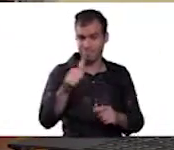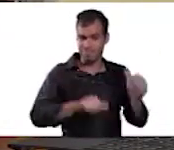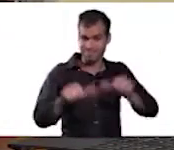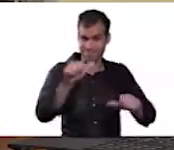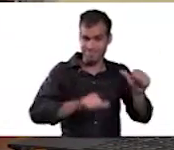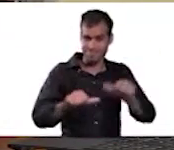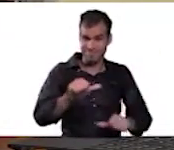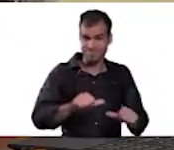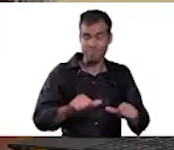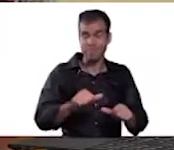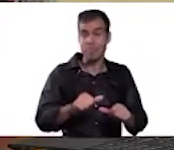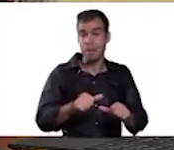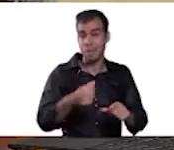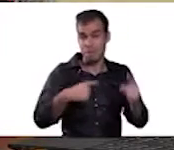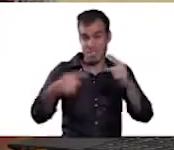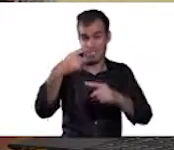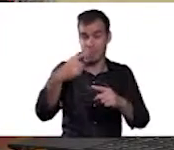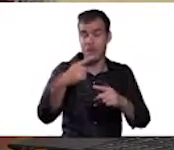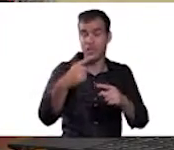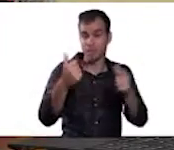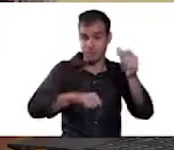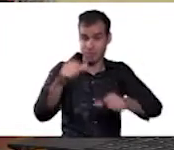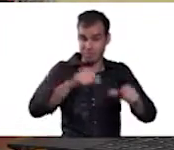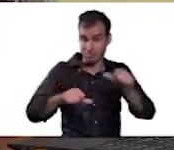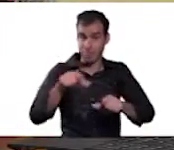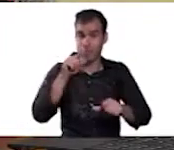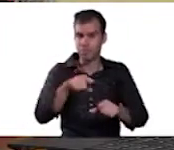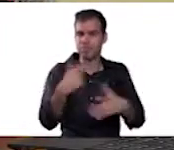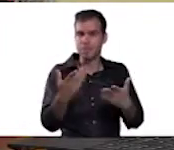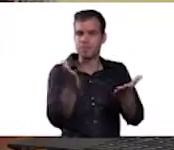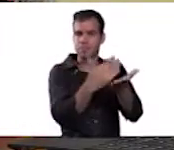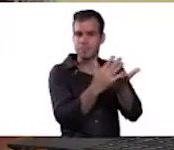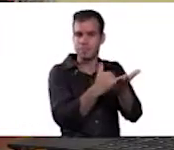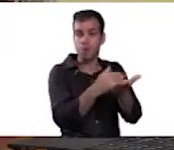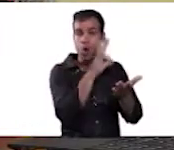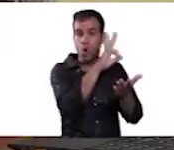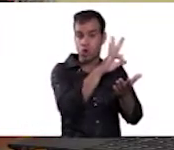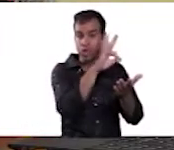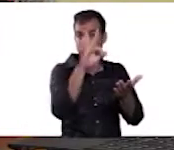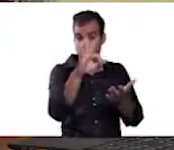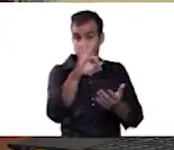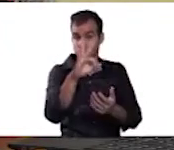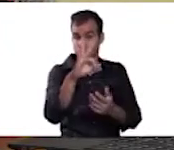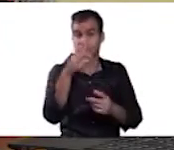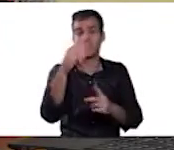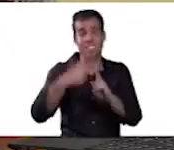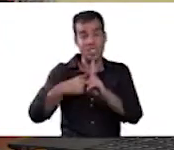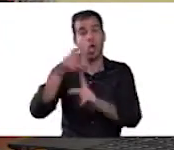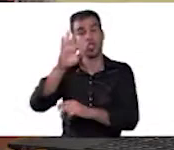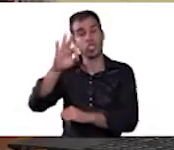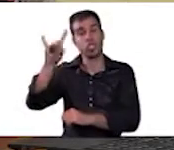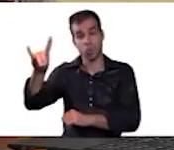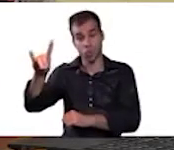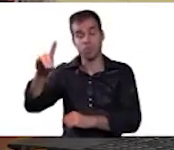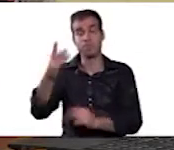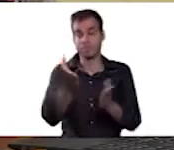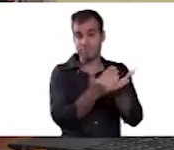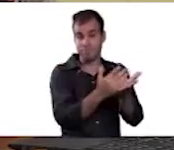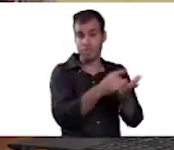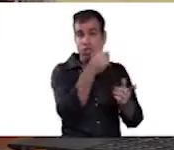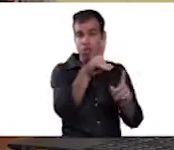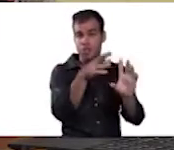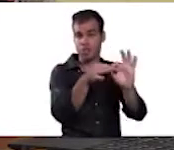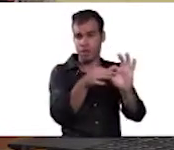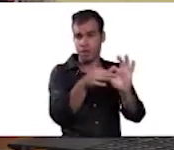de las principales clases de sustancias se van a basar en las páginas 88 y 89 del libro de texto de 12